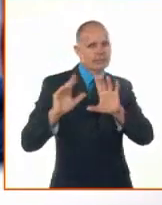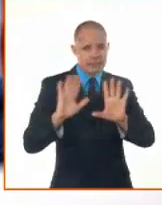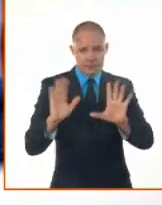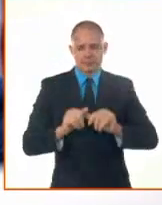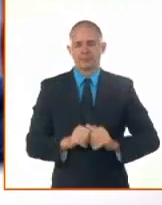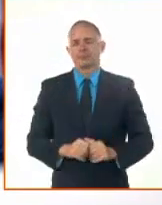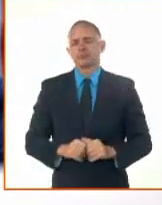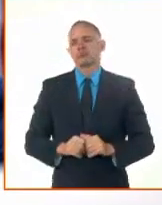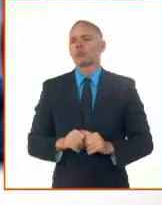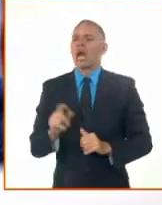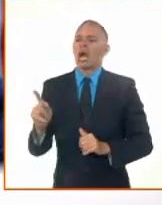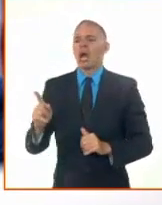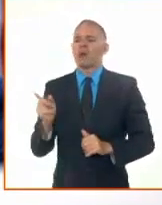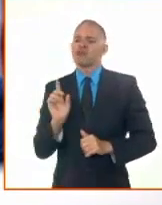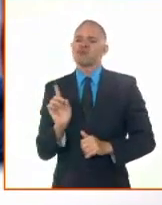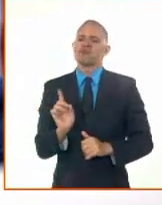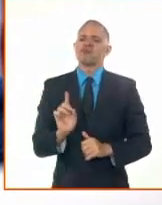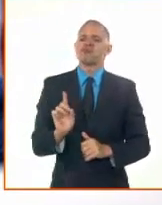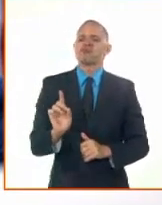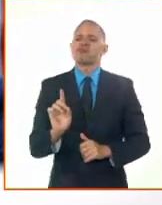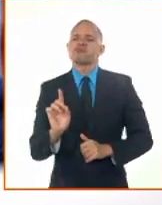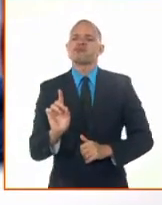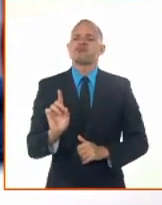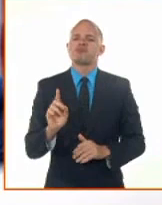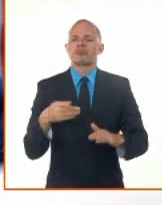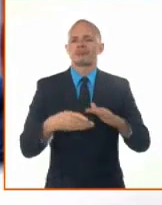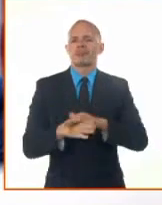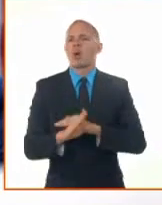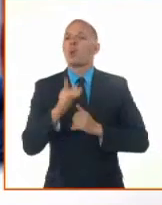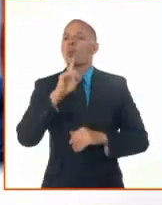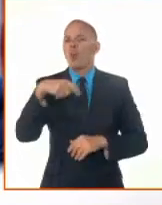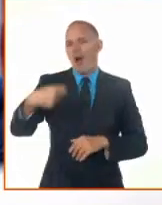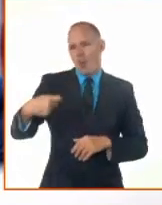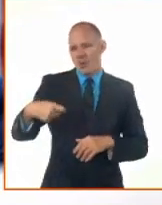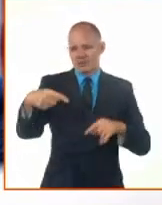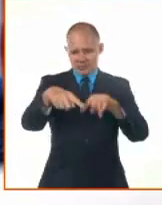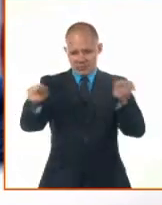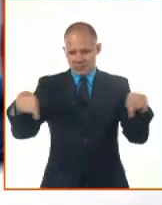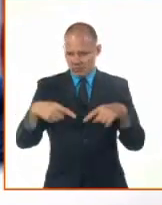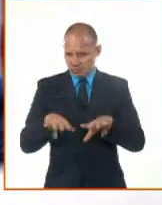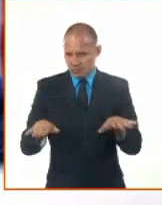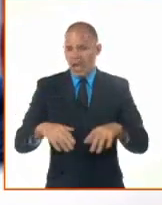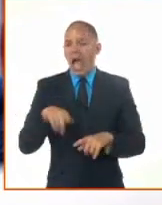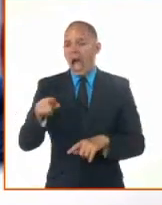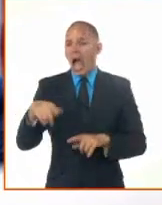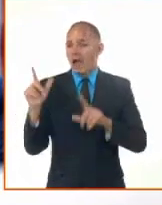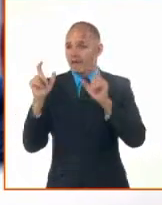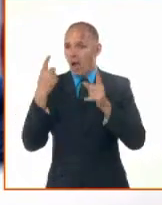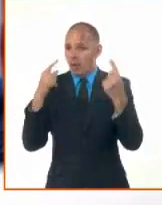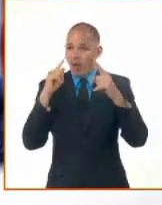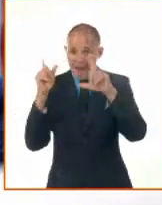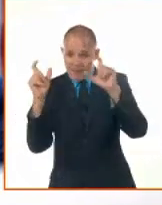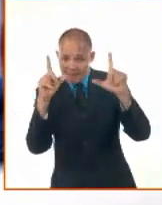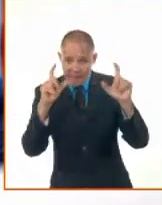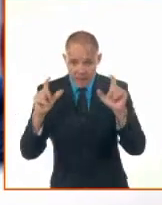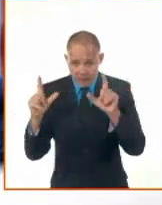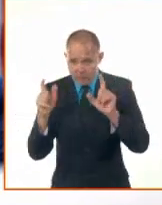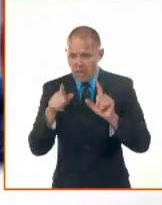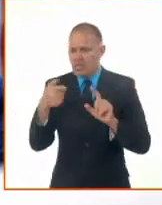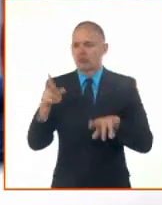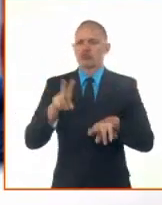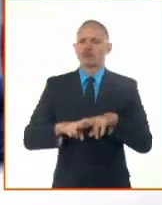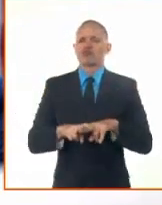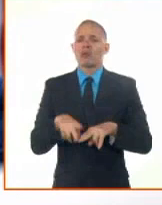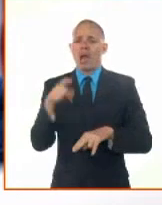a la corte hay unas imágenes entrando a la corte y un grupo de fotógrafo tiró algunas fotos estando ya el sentado